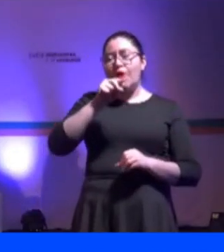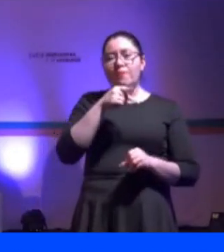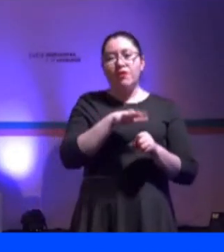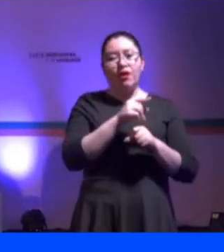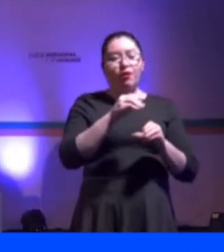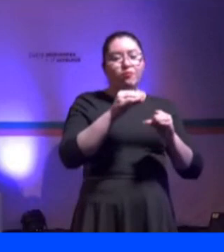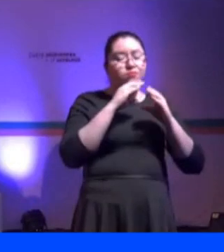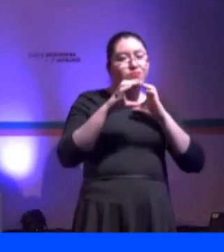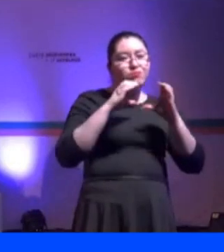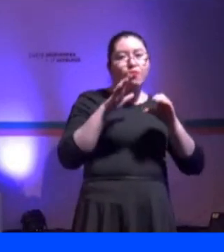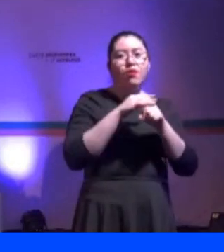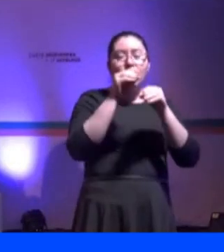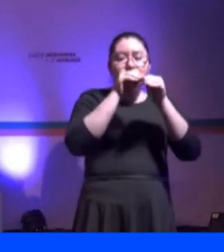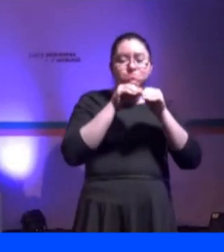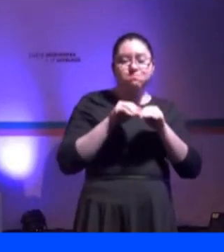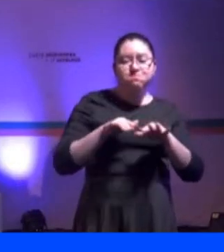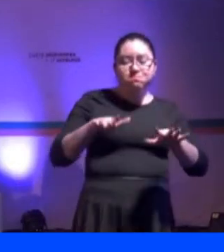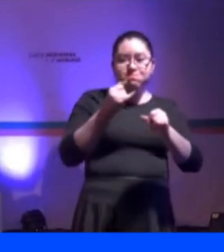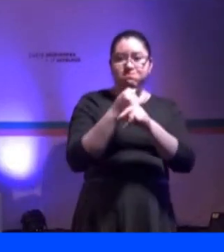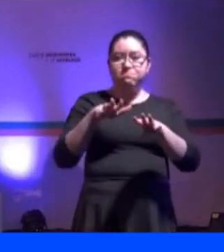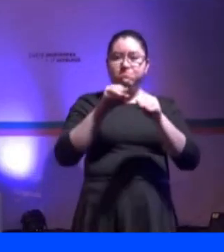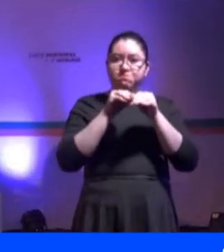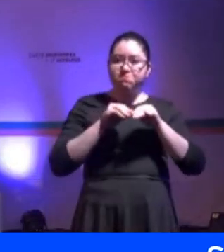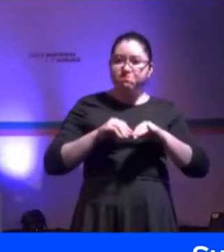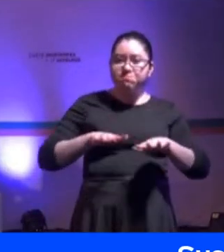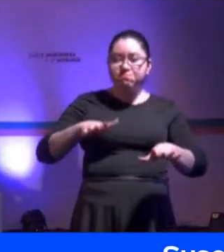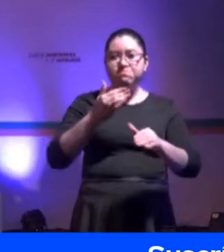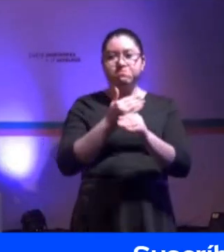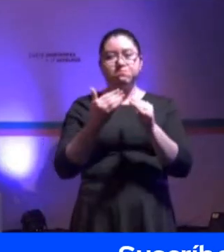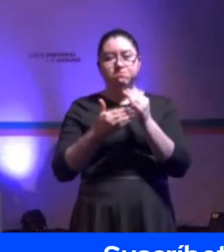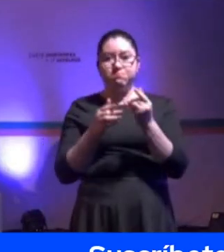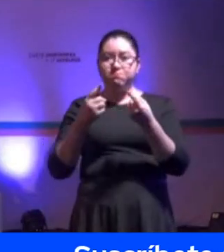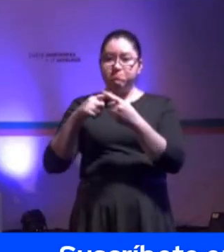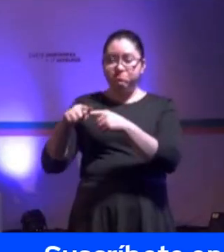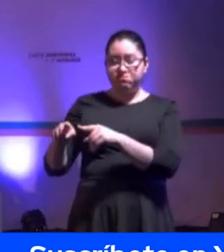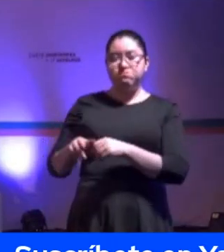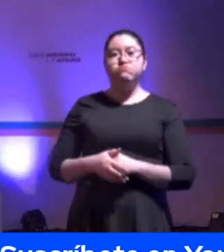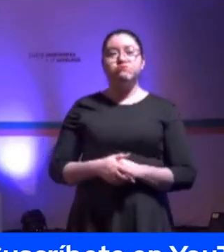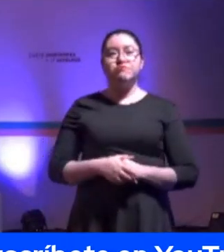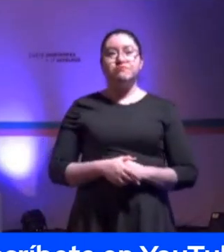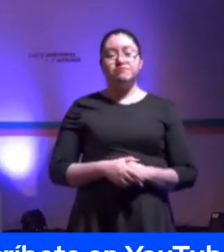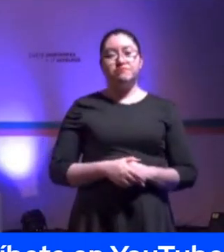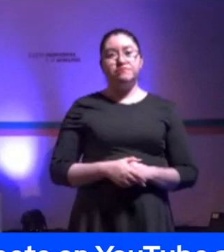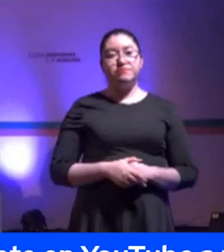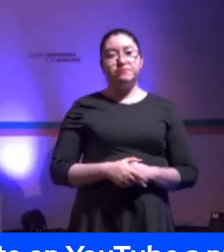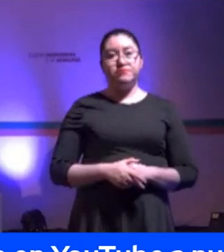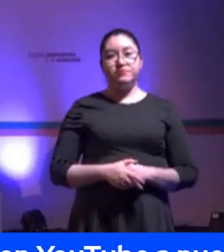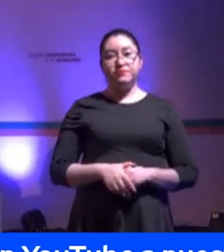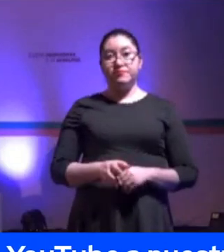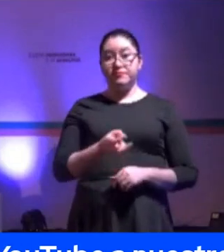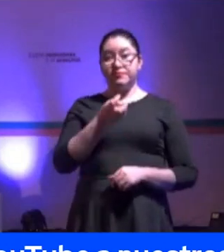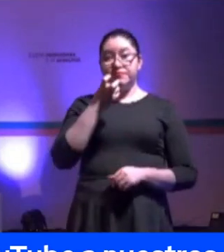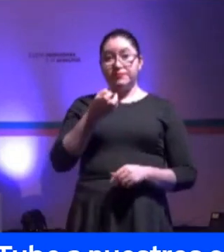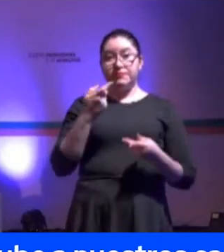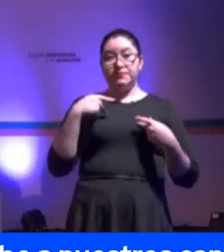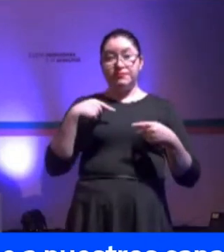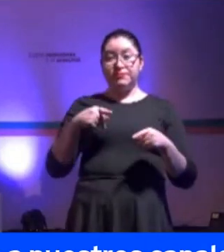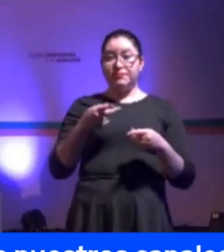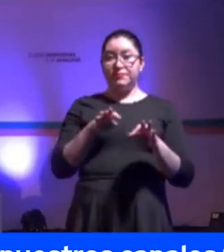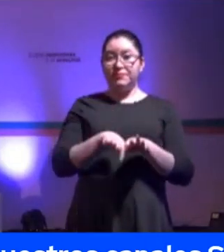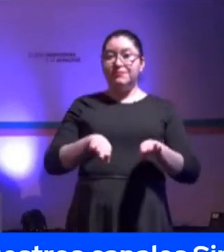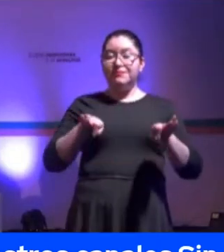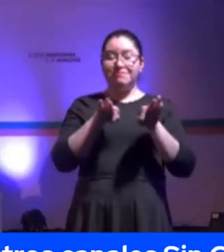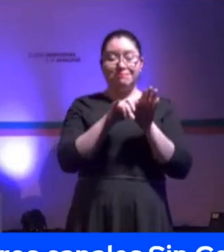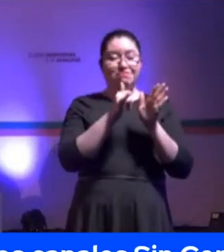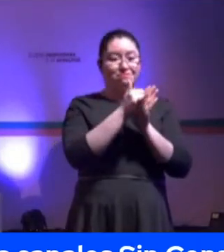nos están informando, comunicando lo que sucede. Gracias a estos grandes comunicadores de